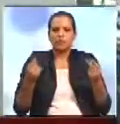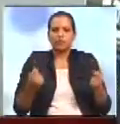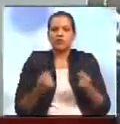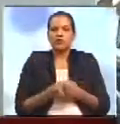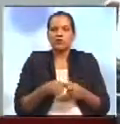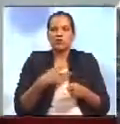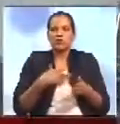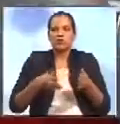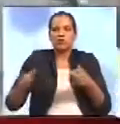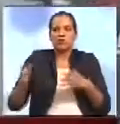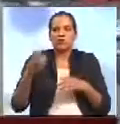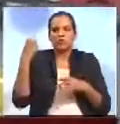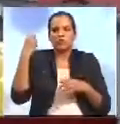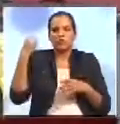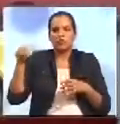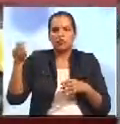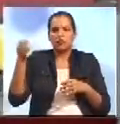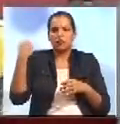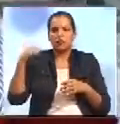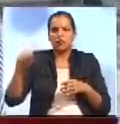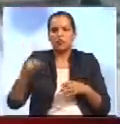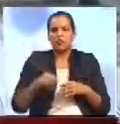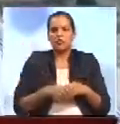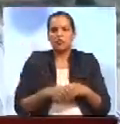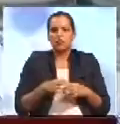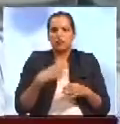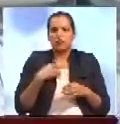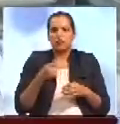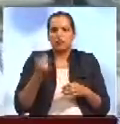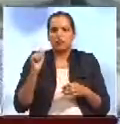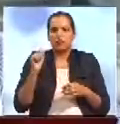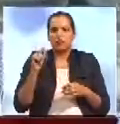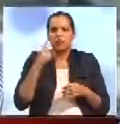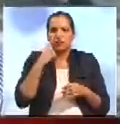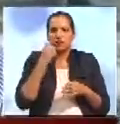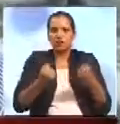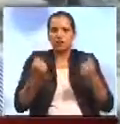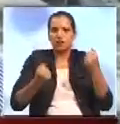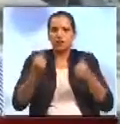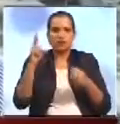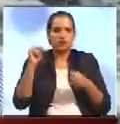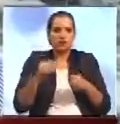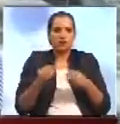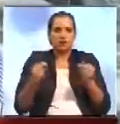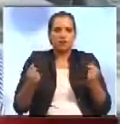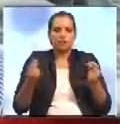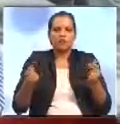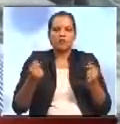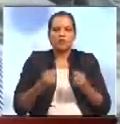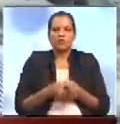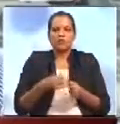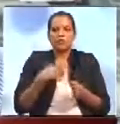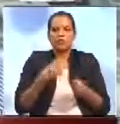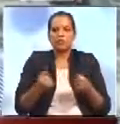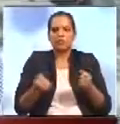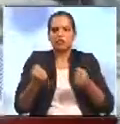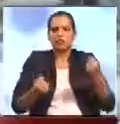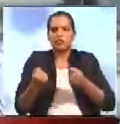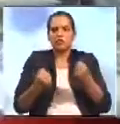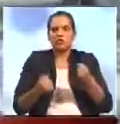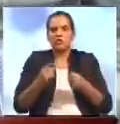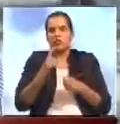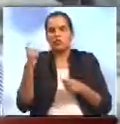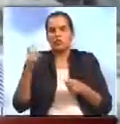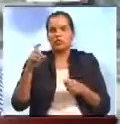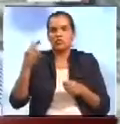se dirigía de norte a sur invadiendo carril. Pero él ha venido a una velocidad no prudente, ¿no? Porque ese carro siquiera ha venido de